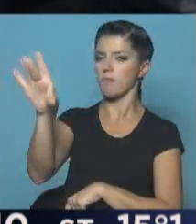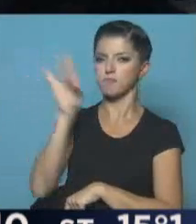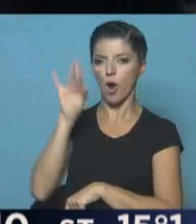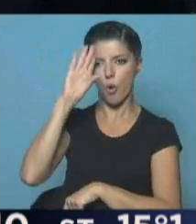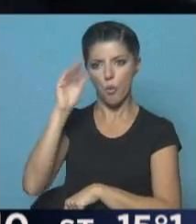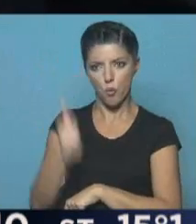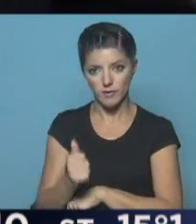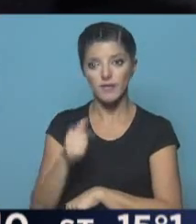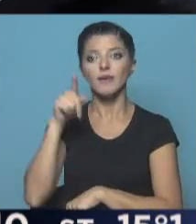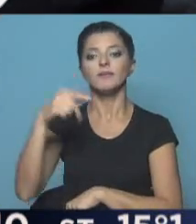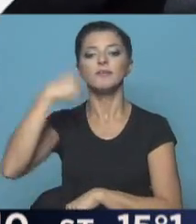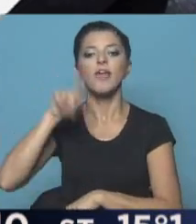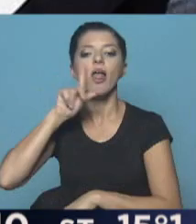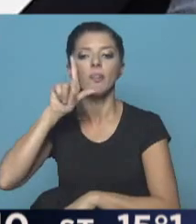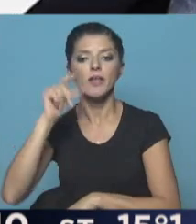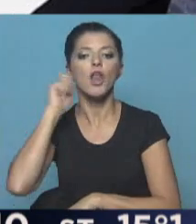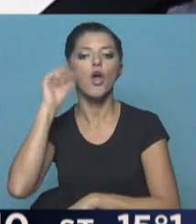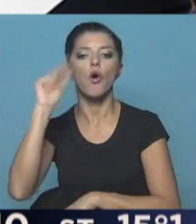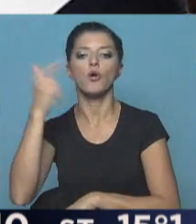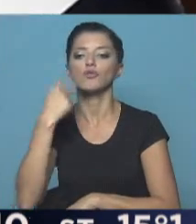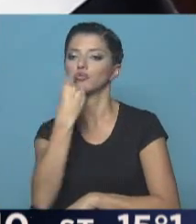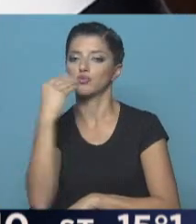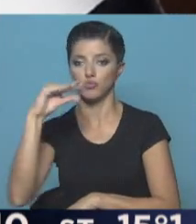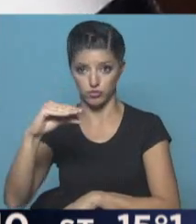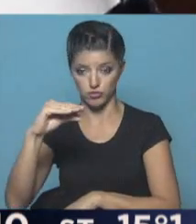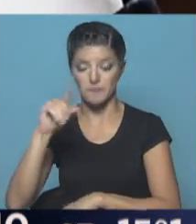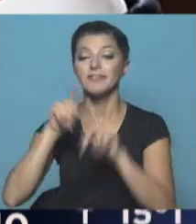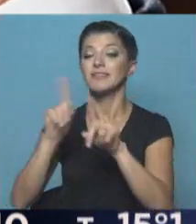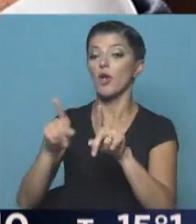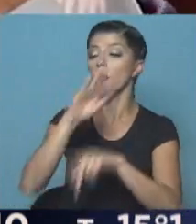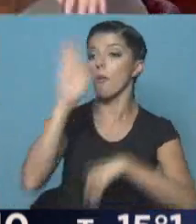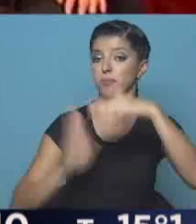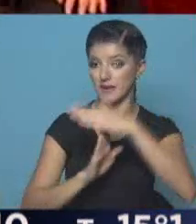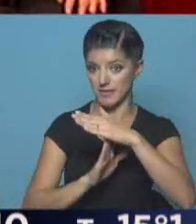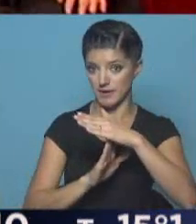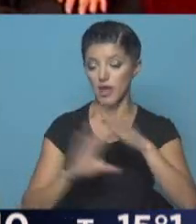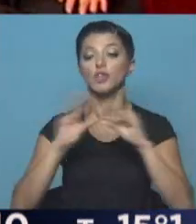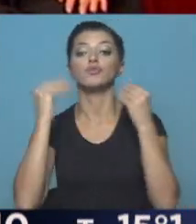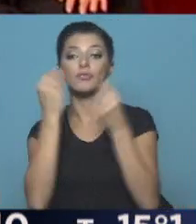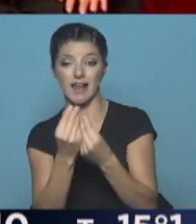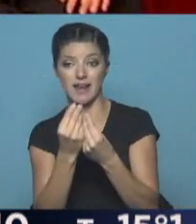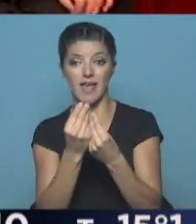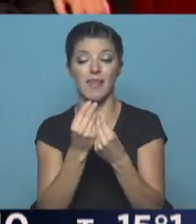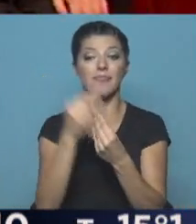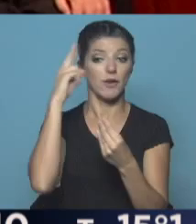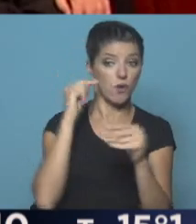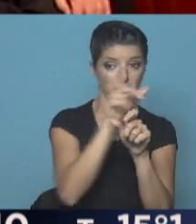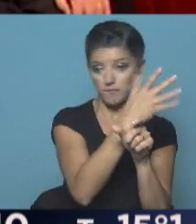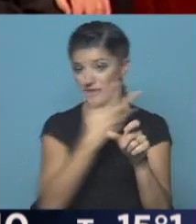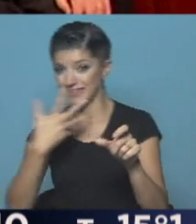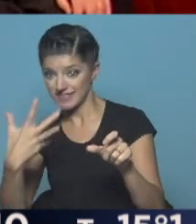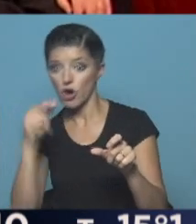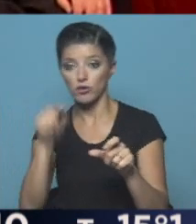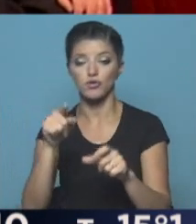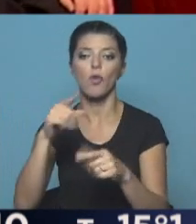conservador Neil Gorsuch como nuevo miembro del máximo tribunal, elevando a 5 de 9 el número de magistrados afines